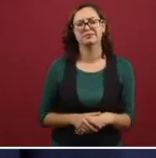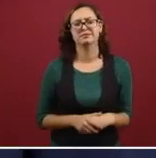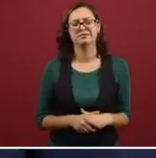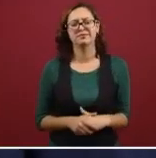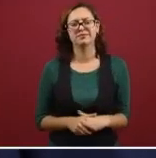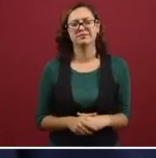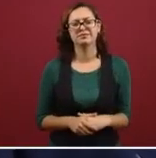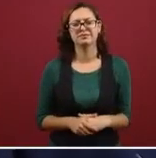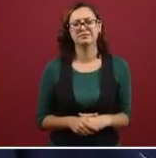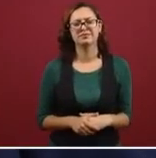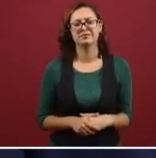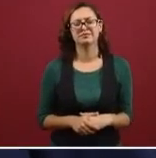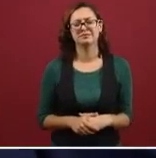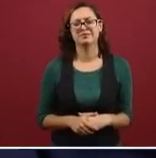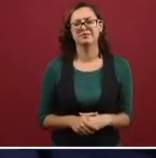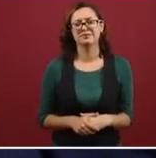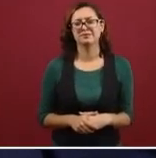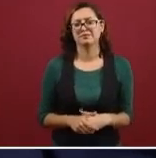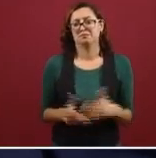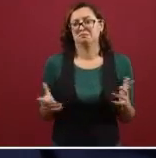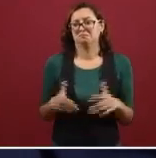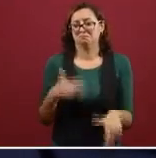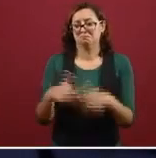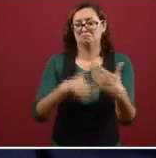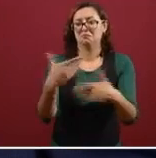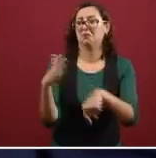Entonces, no sabemos qué van a hacer, pero bueno,